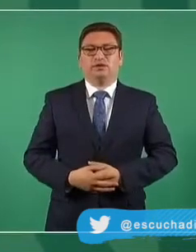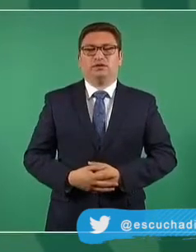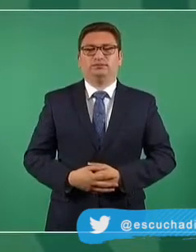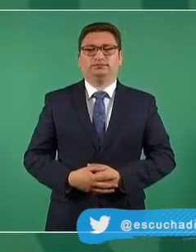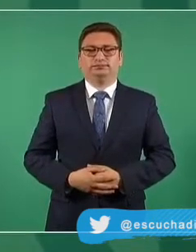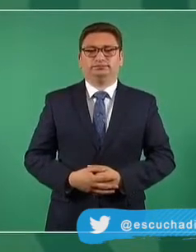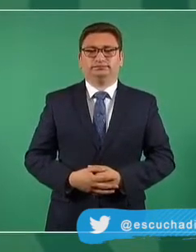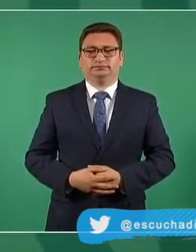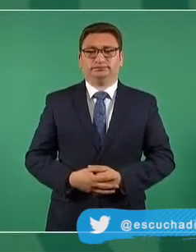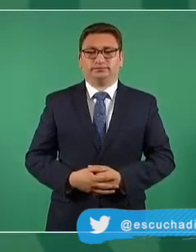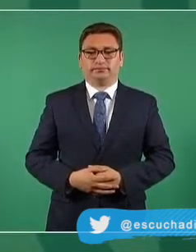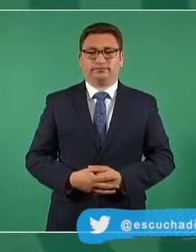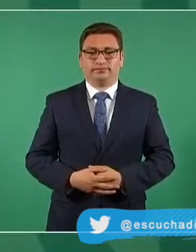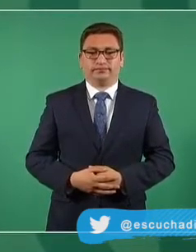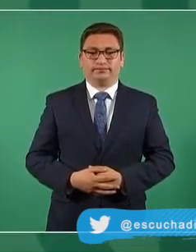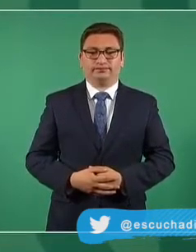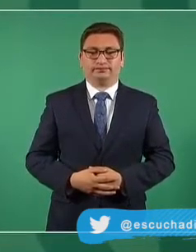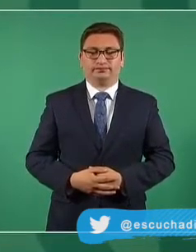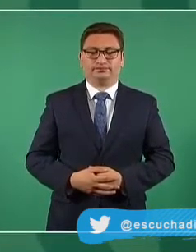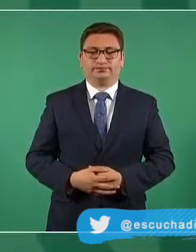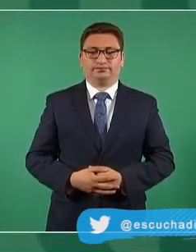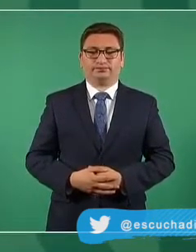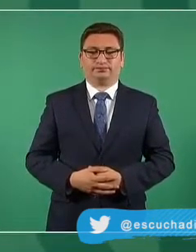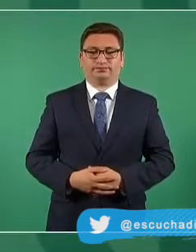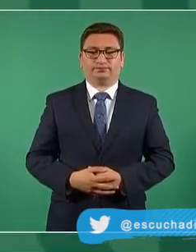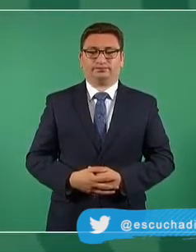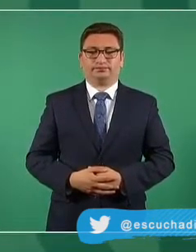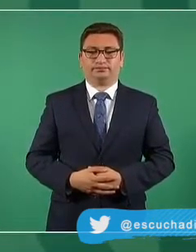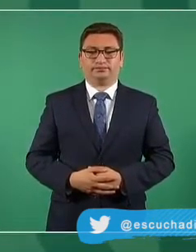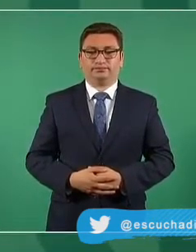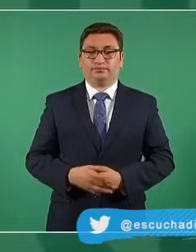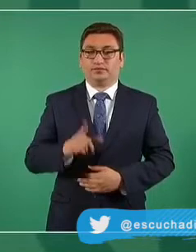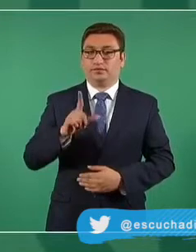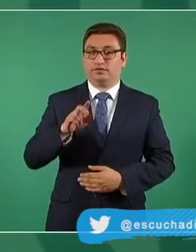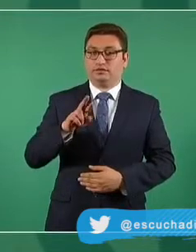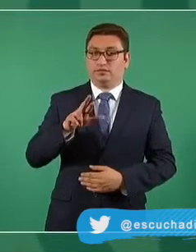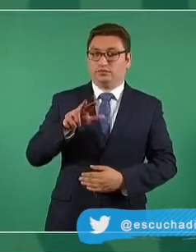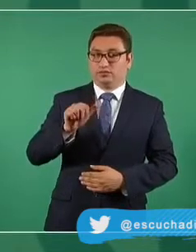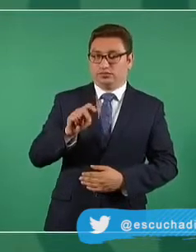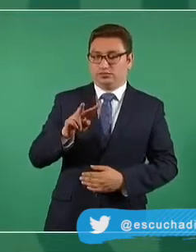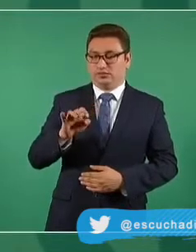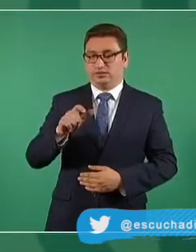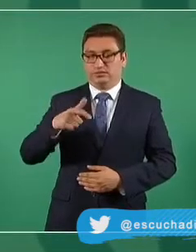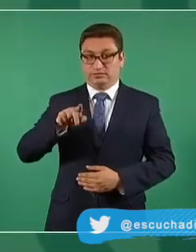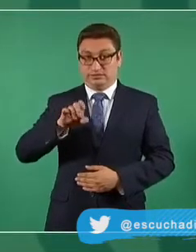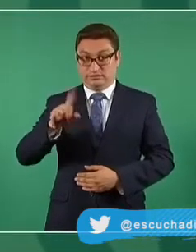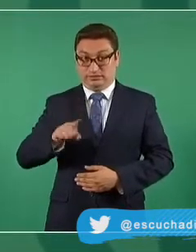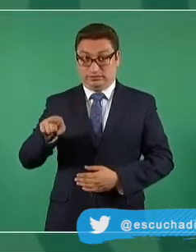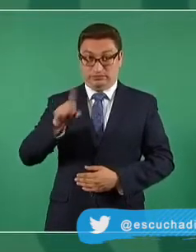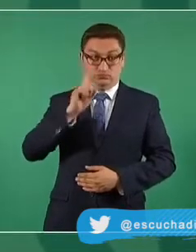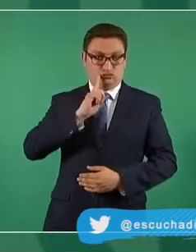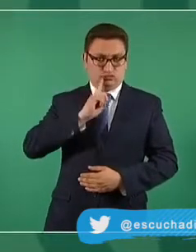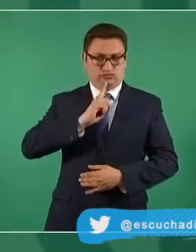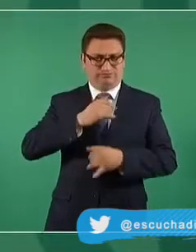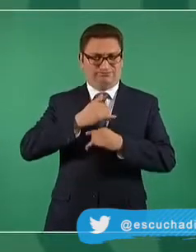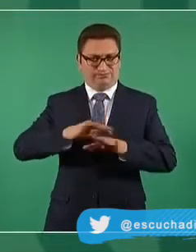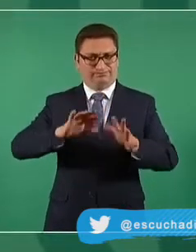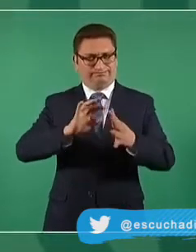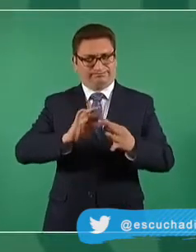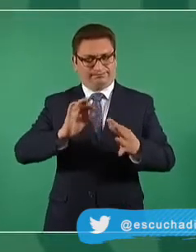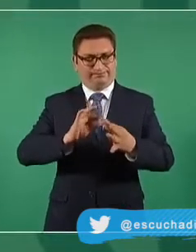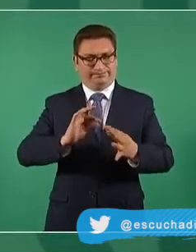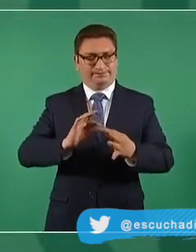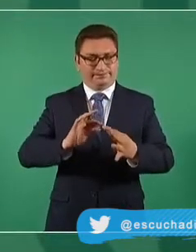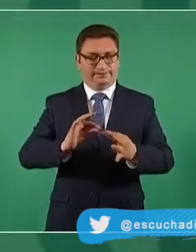gobierno está listo para actuar en caso de ser necesario ante la llegada esta mañana del huracán Grace a costas de Quintana Roo. El